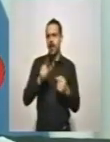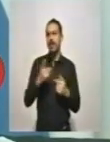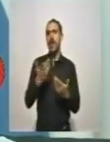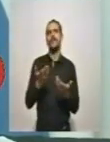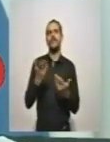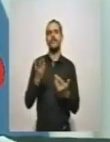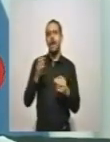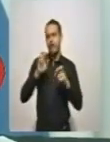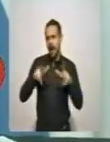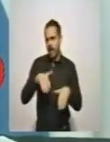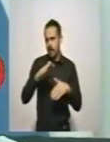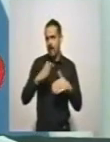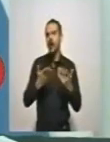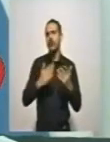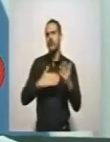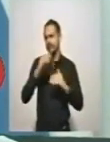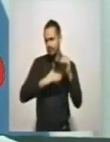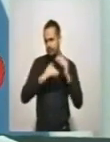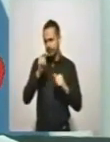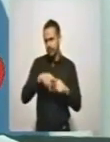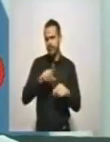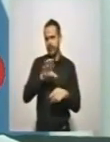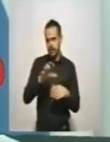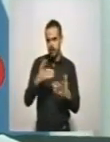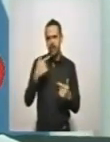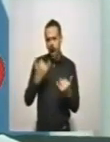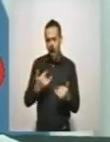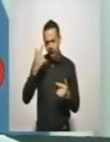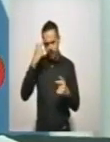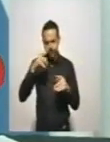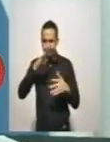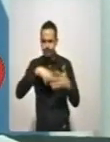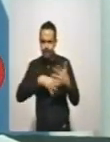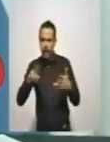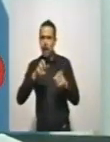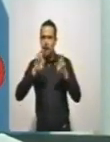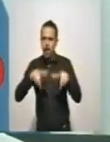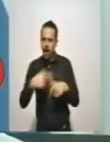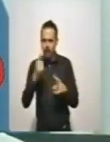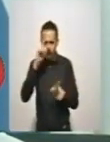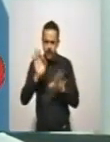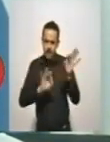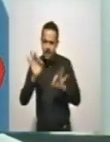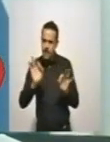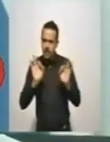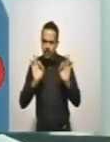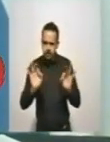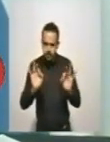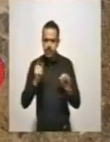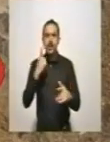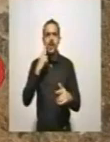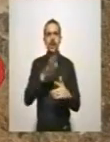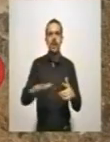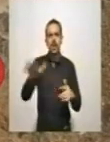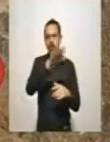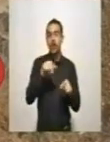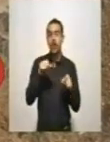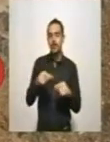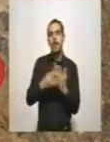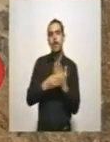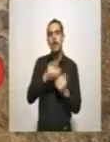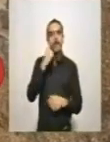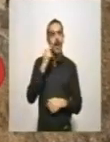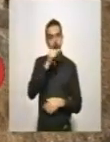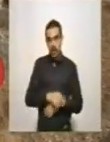obras estratégicas para la provincia. En este sentido, el ministro ha recorrido en la ciudad de Concepción del